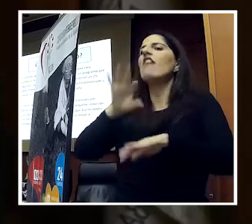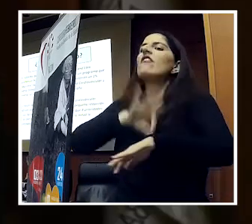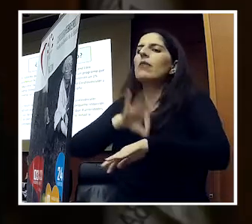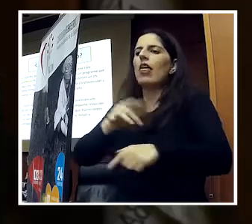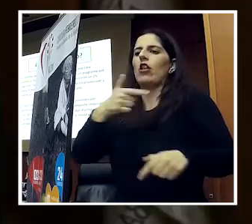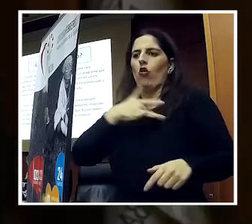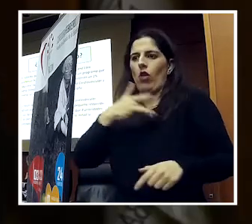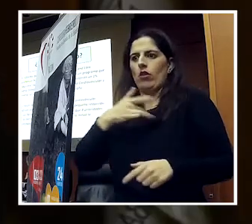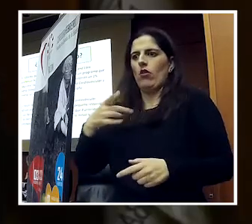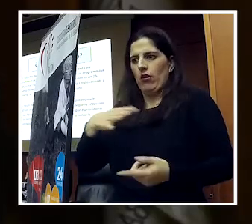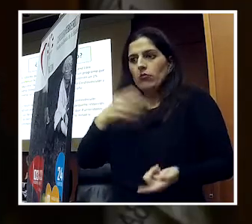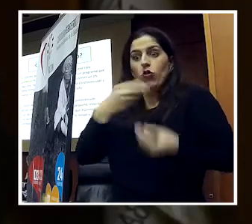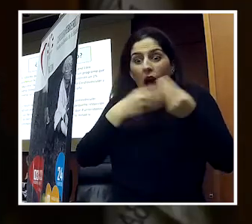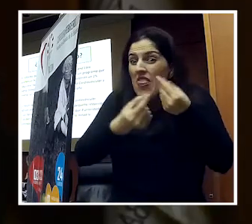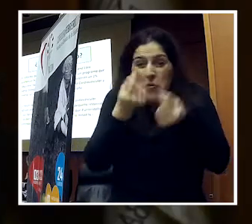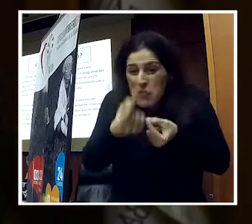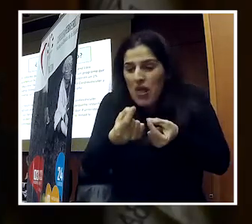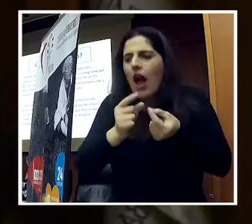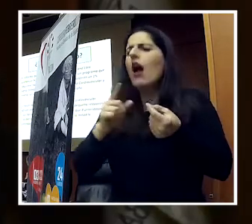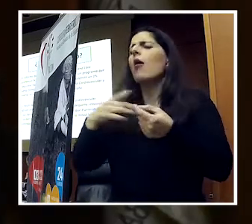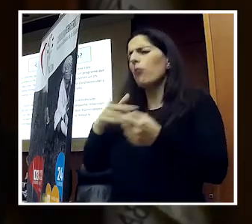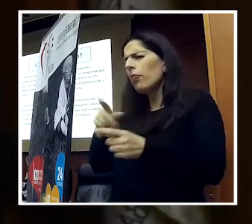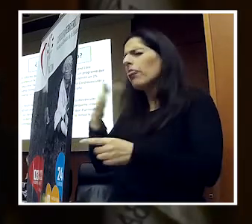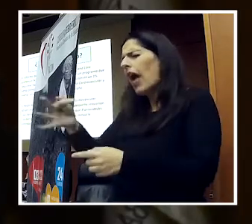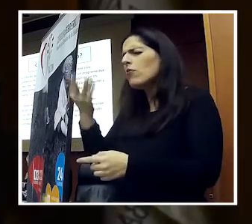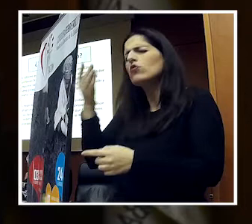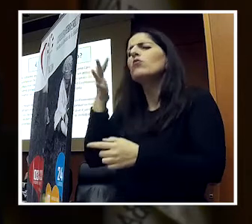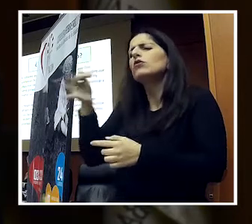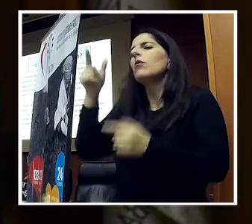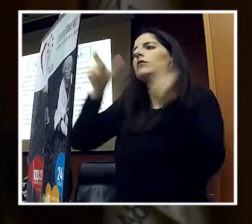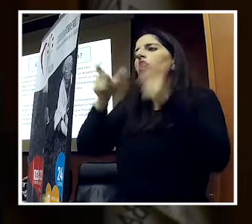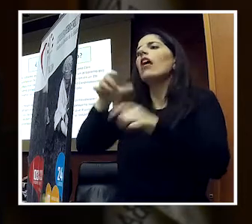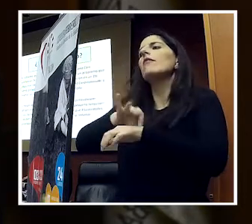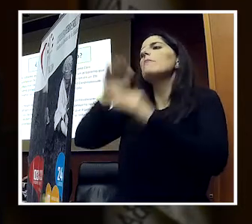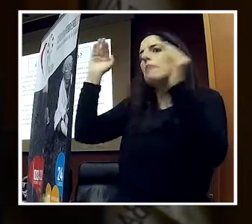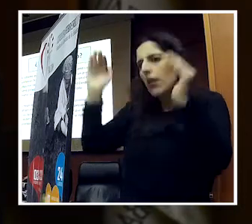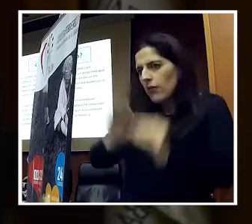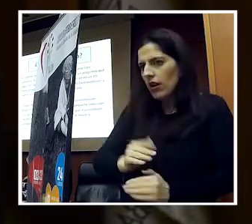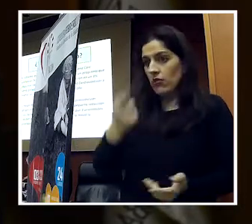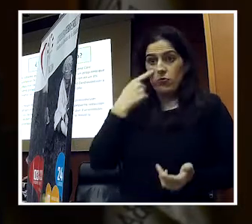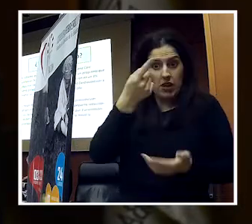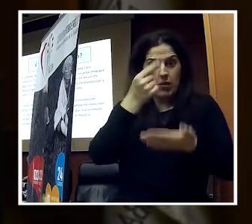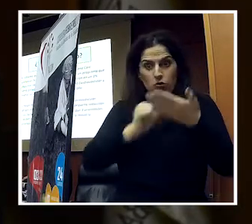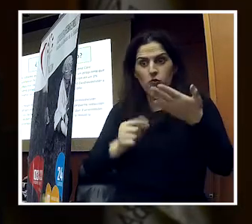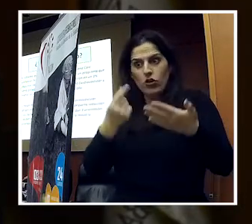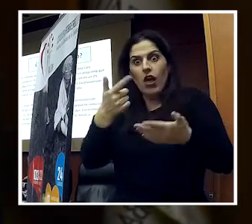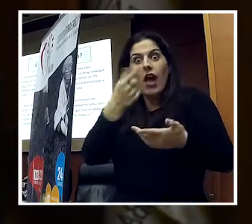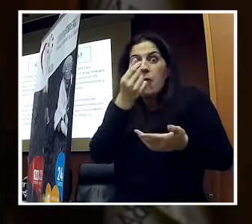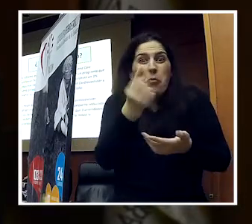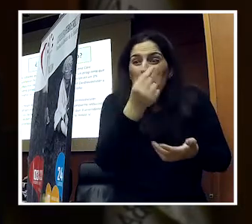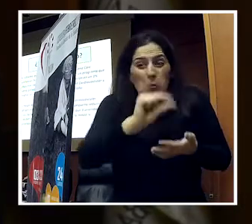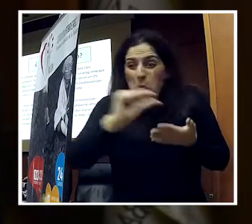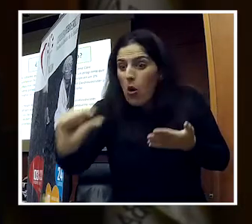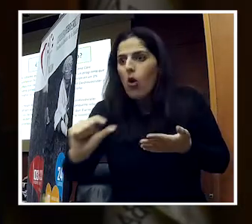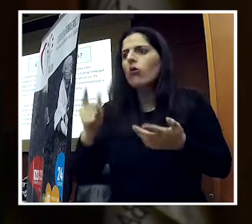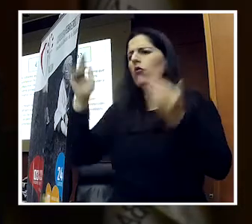año. O sea que esto para las autoridades sanitarias, para los políticos, que son los que tienen que librar esos presupuestos, es muy interesante, porque aunque estamos convencidos